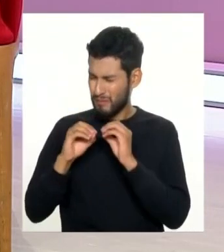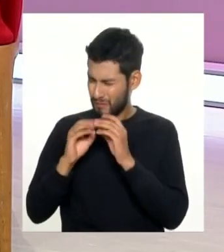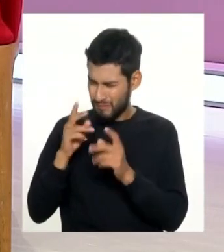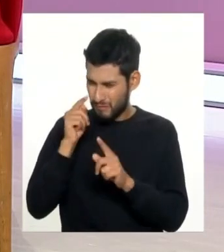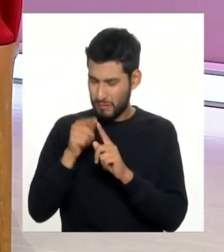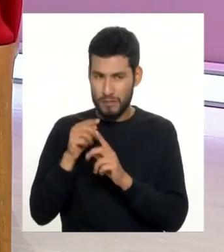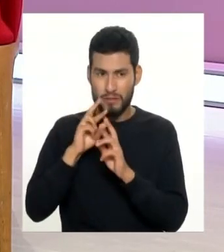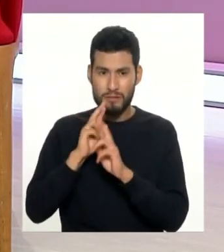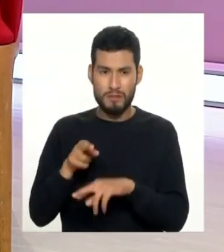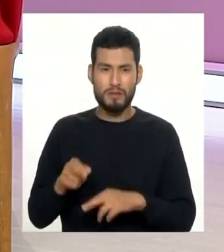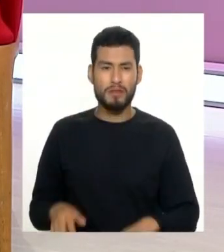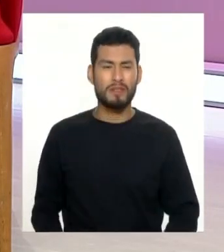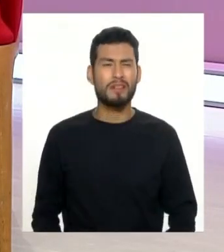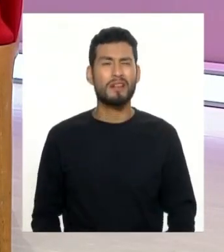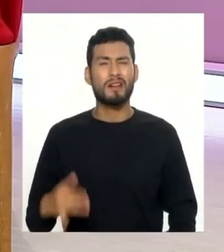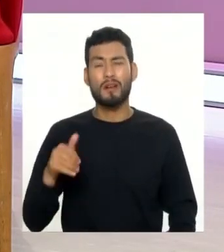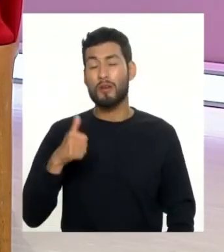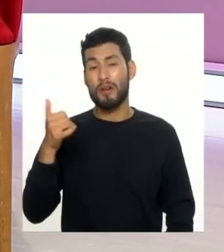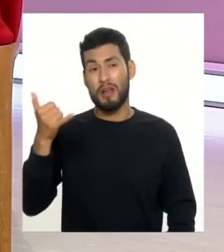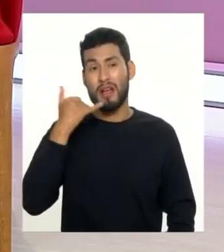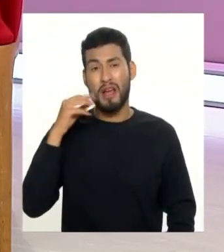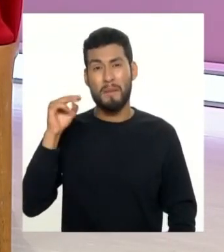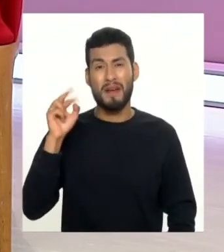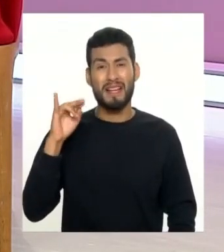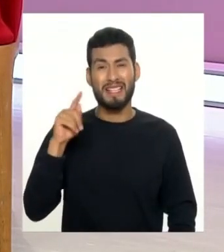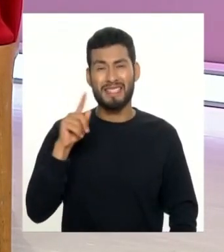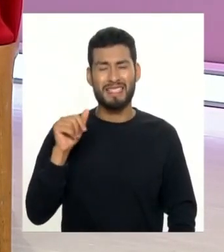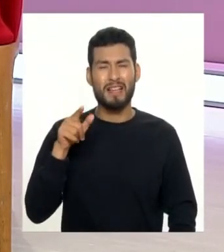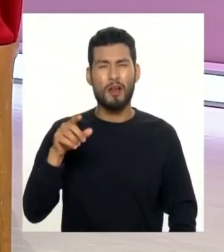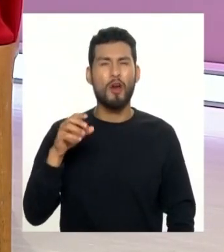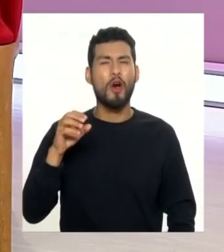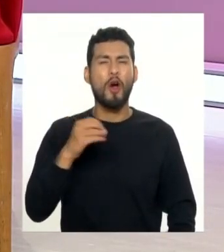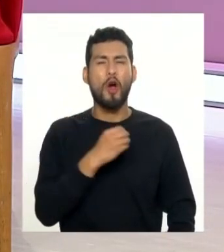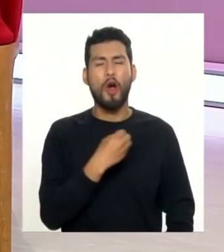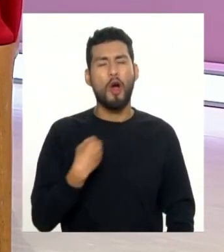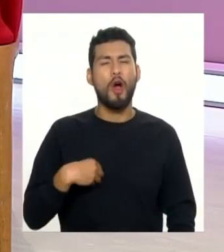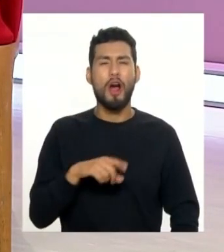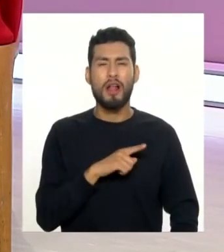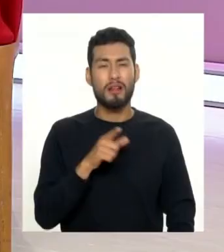la respuesta. Muy bien, y ahora tenemos otra llamada de Marixa de Los Olivos. Buenos días, Marixa.